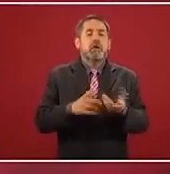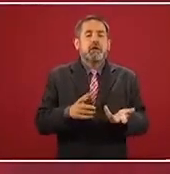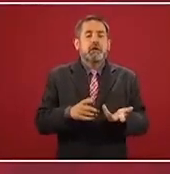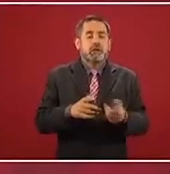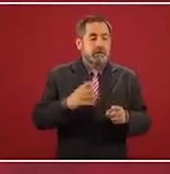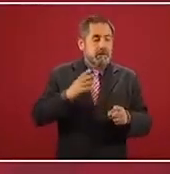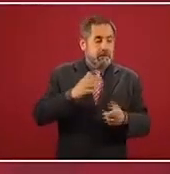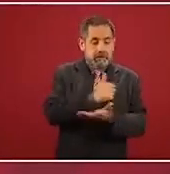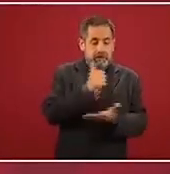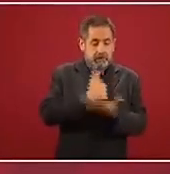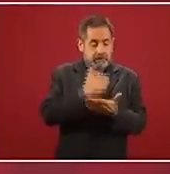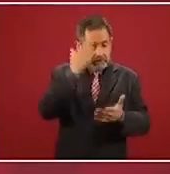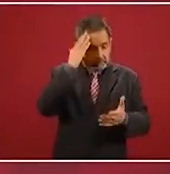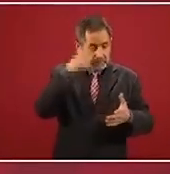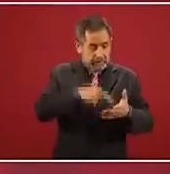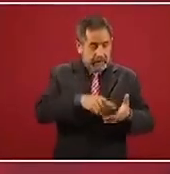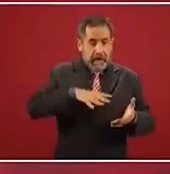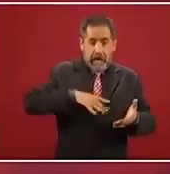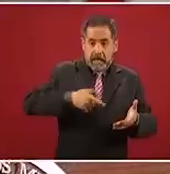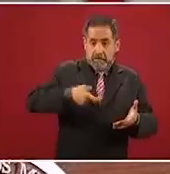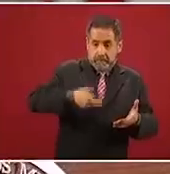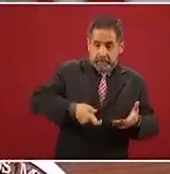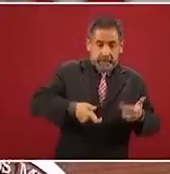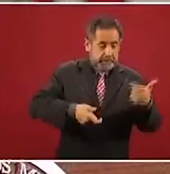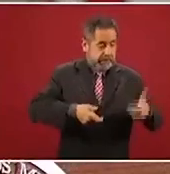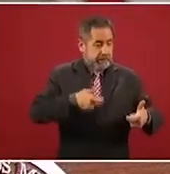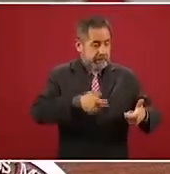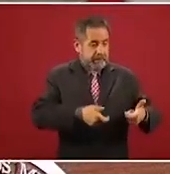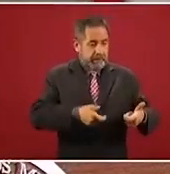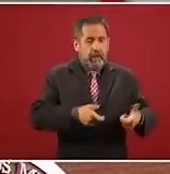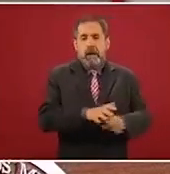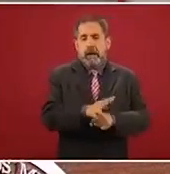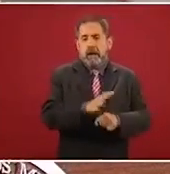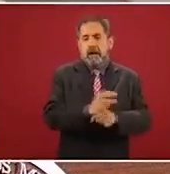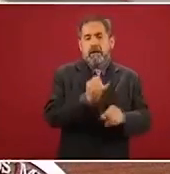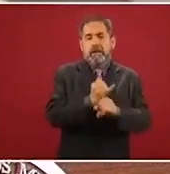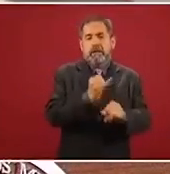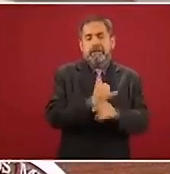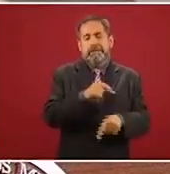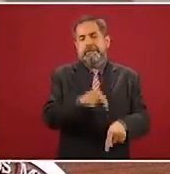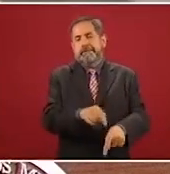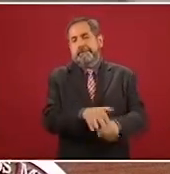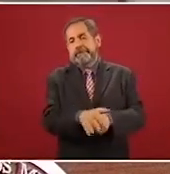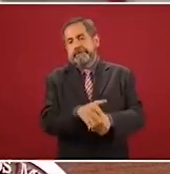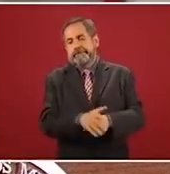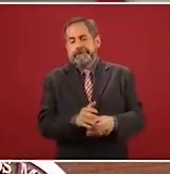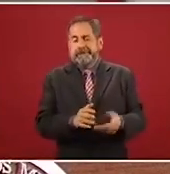donde hay más ingresos,